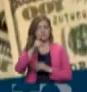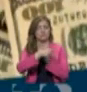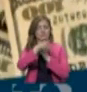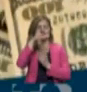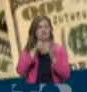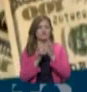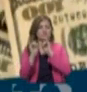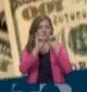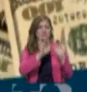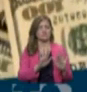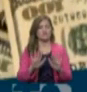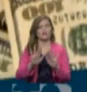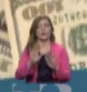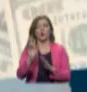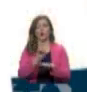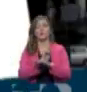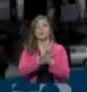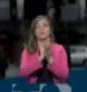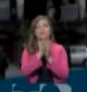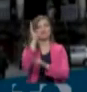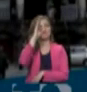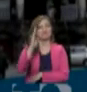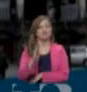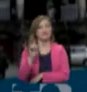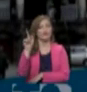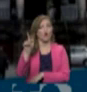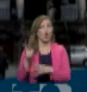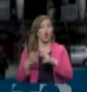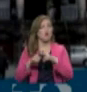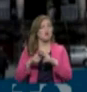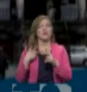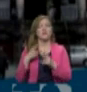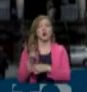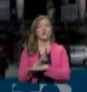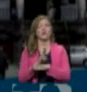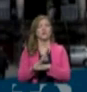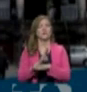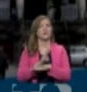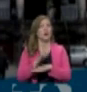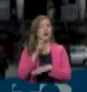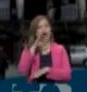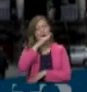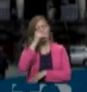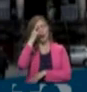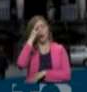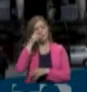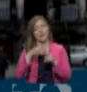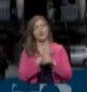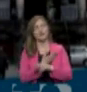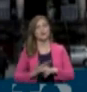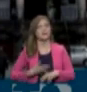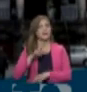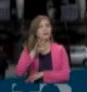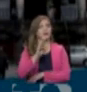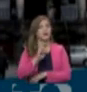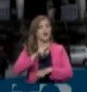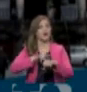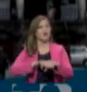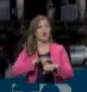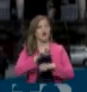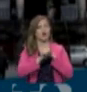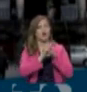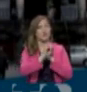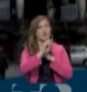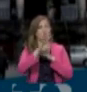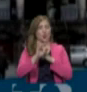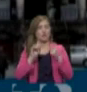software y hardware que jamás se usaron. Este instrumento fue usado por el expresidente Rafael Correa por 36 ocasiones entre el